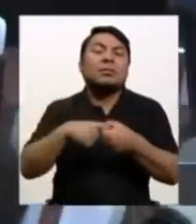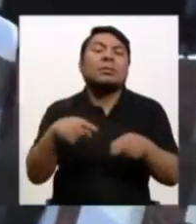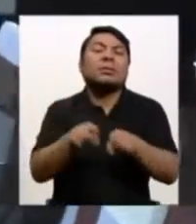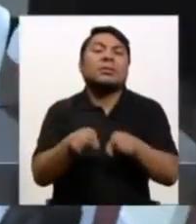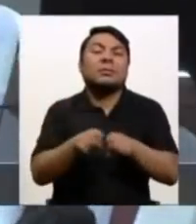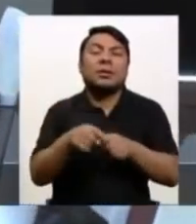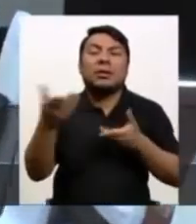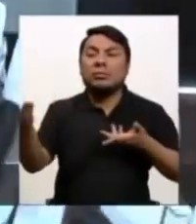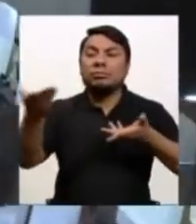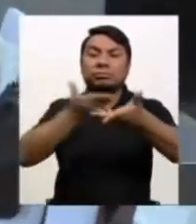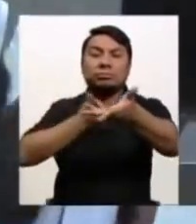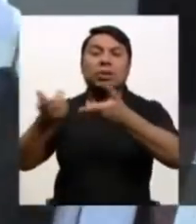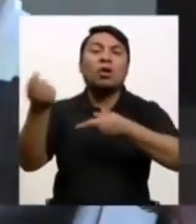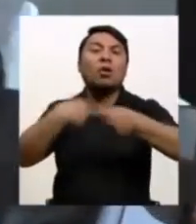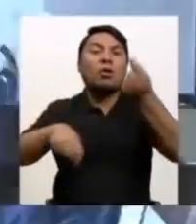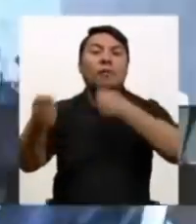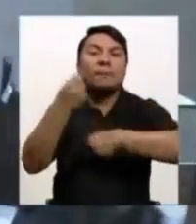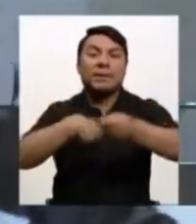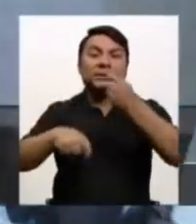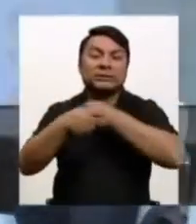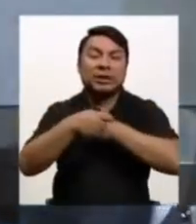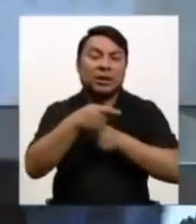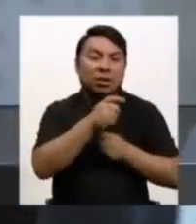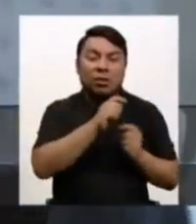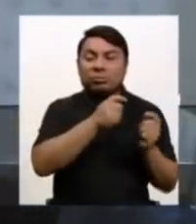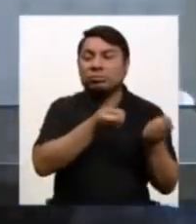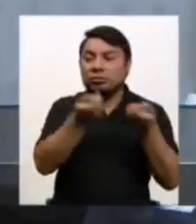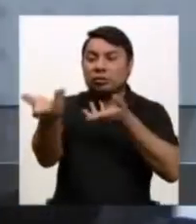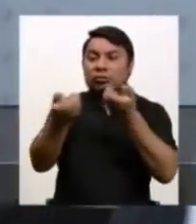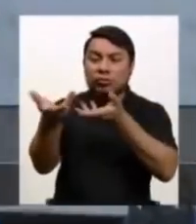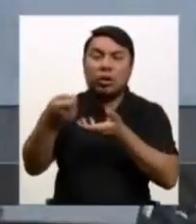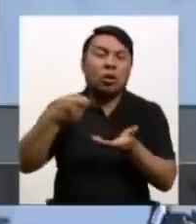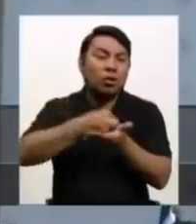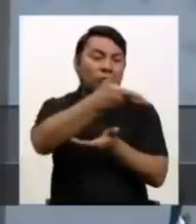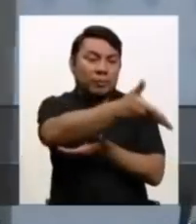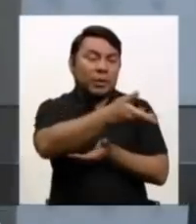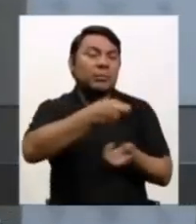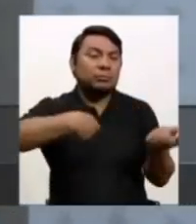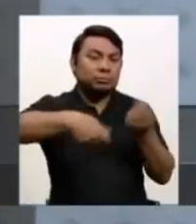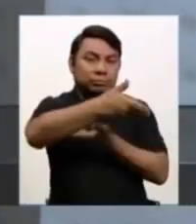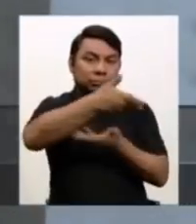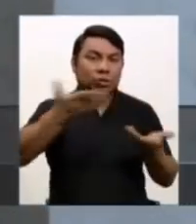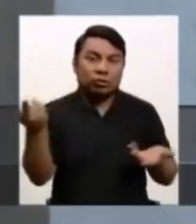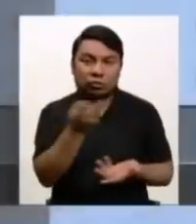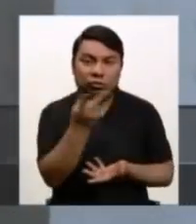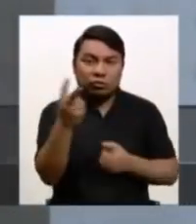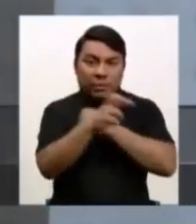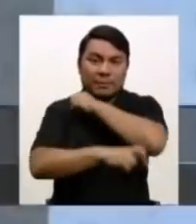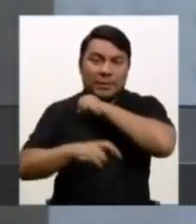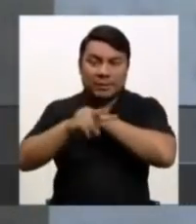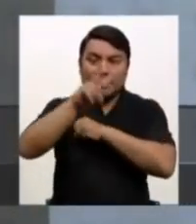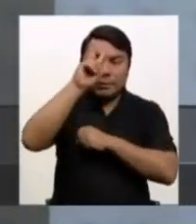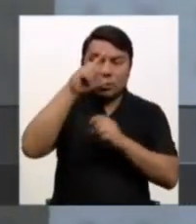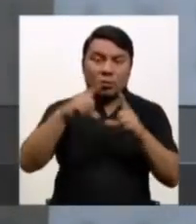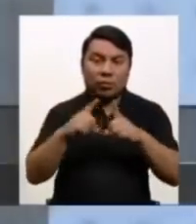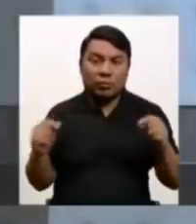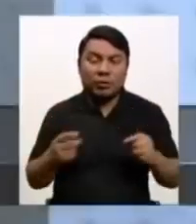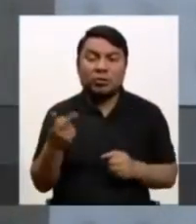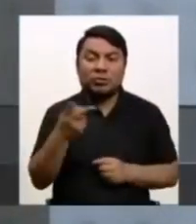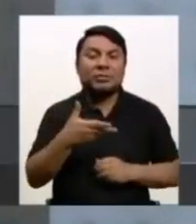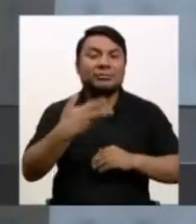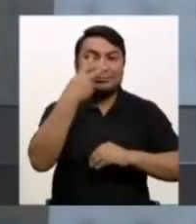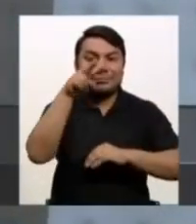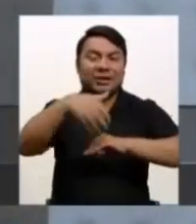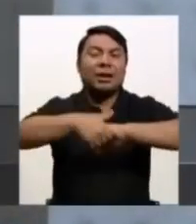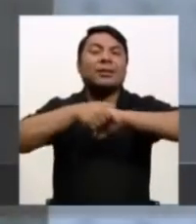también del intercambio comercial que existe entre ambos países. Shinzo Abe le da la mano,